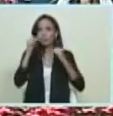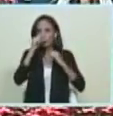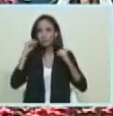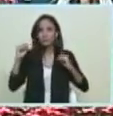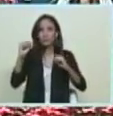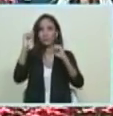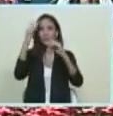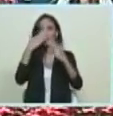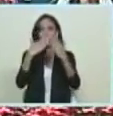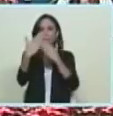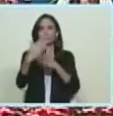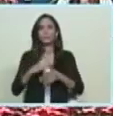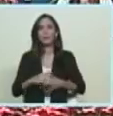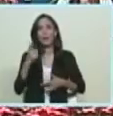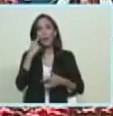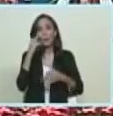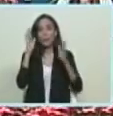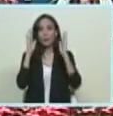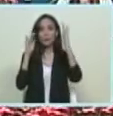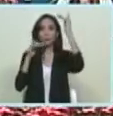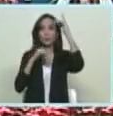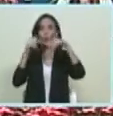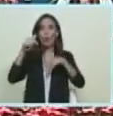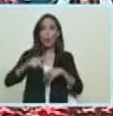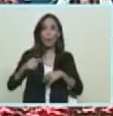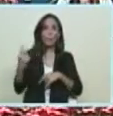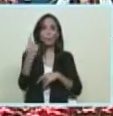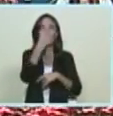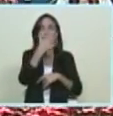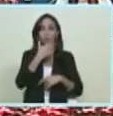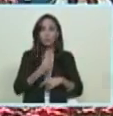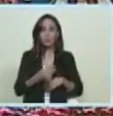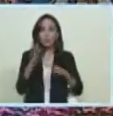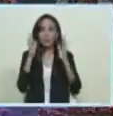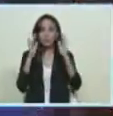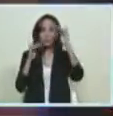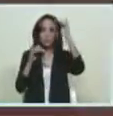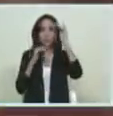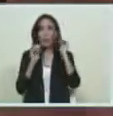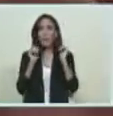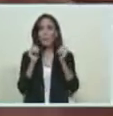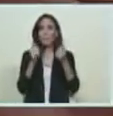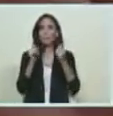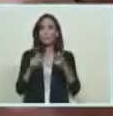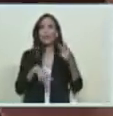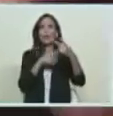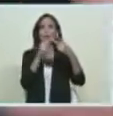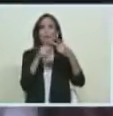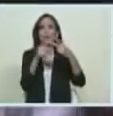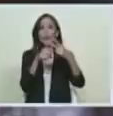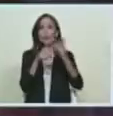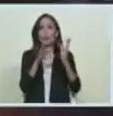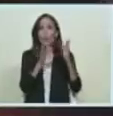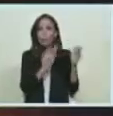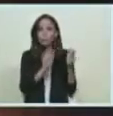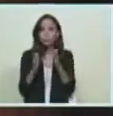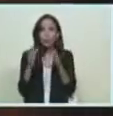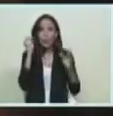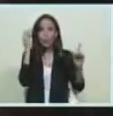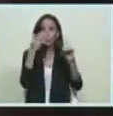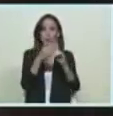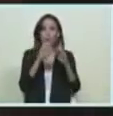Bueno, pendientes porque hoy, primero de diciembre, arrancó la segunda fase.